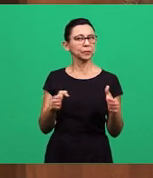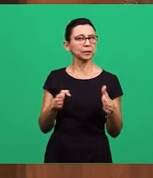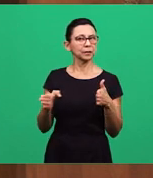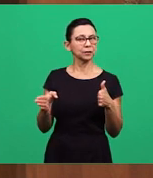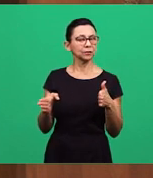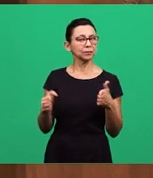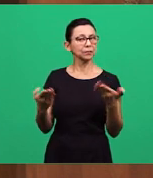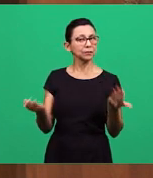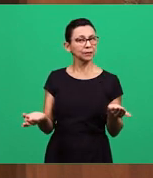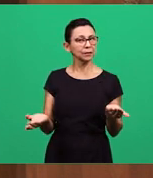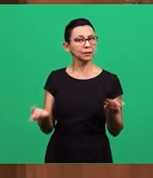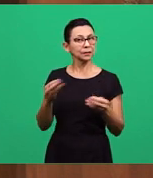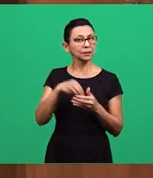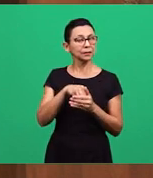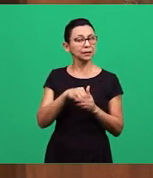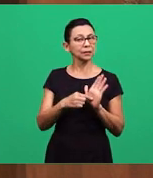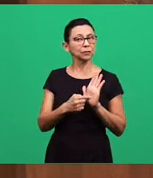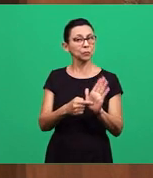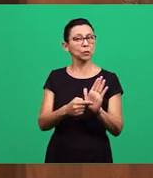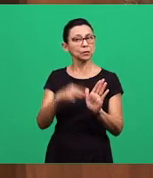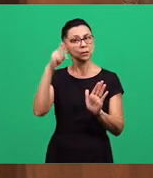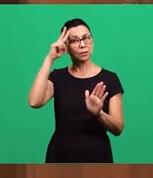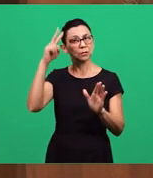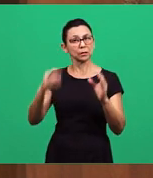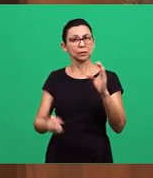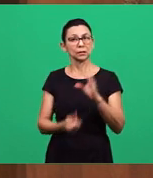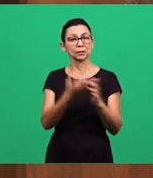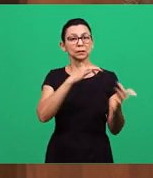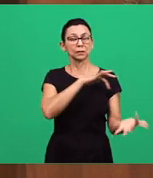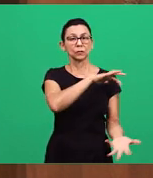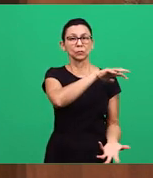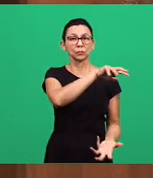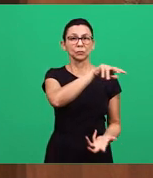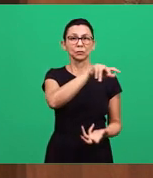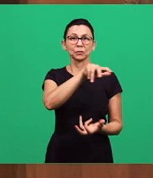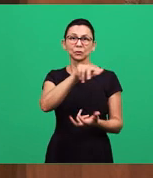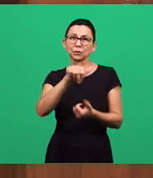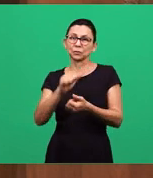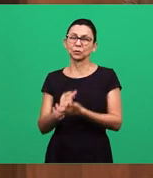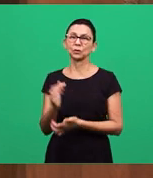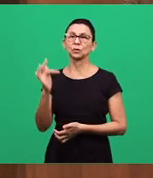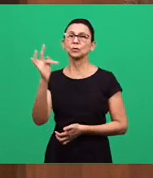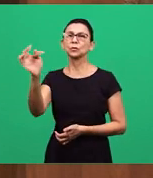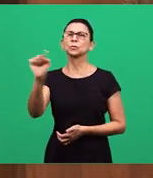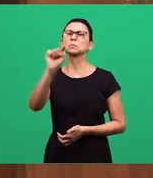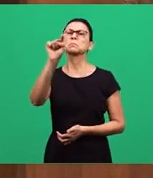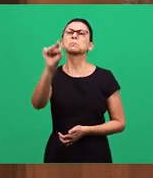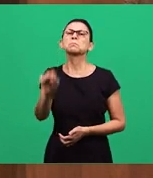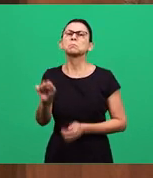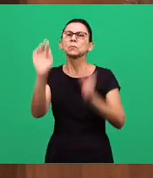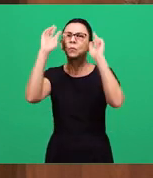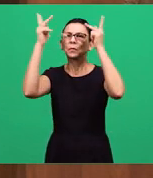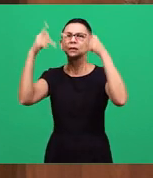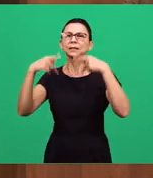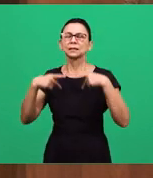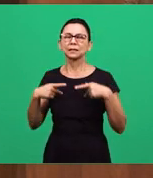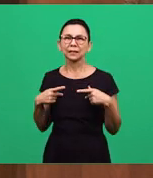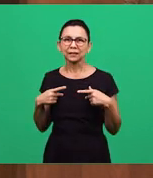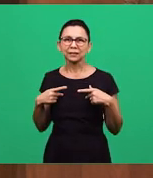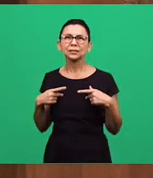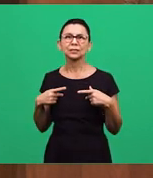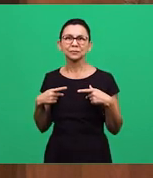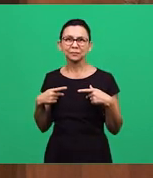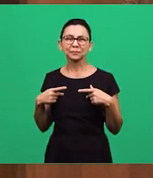la historia de la creación y habla, muy importante, sobre el destino de la humanidad, del hombre y de la